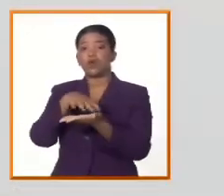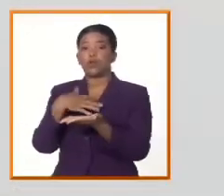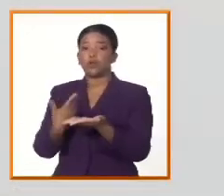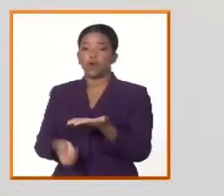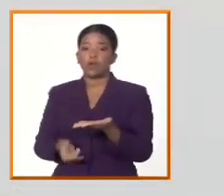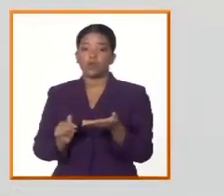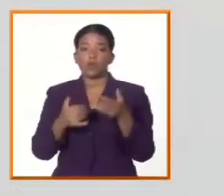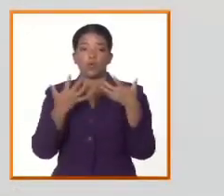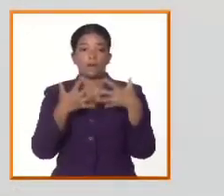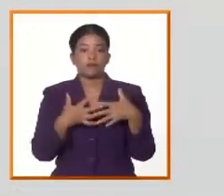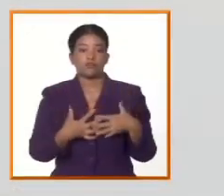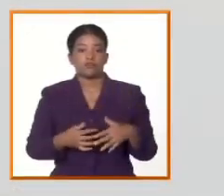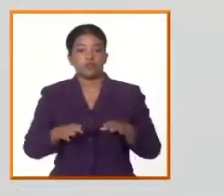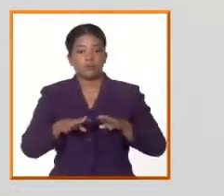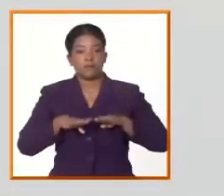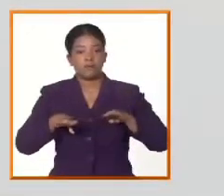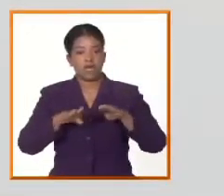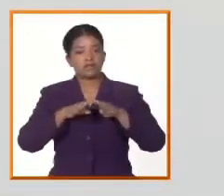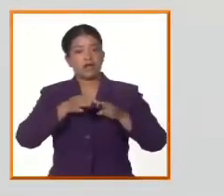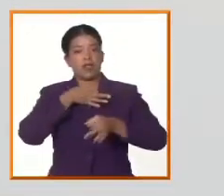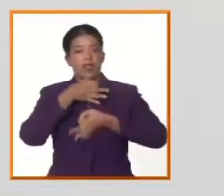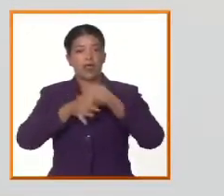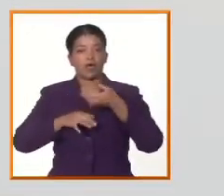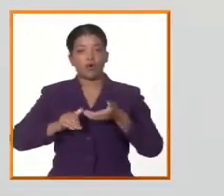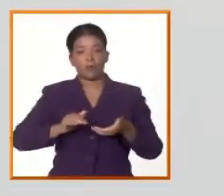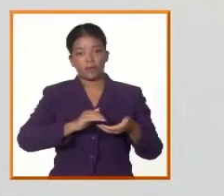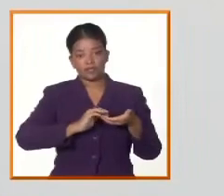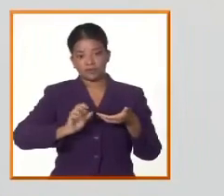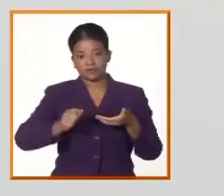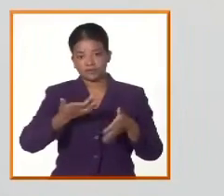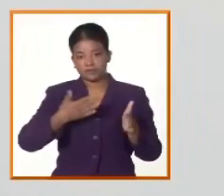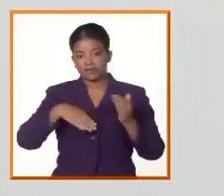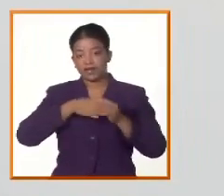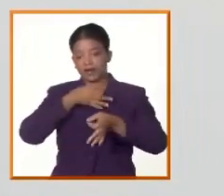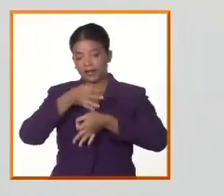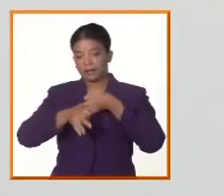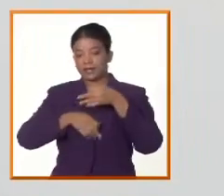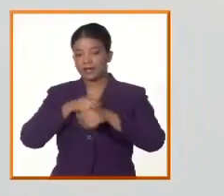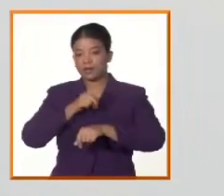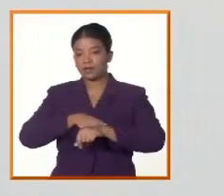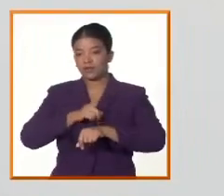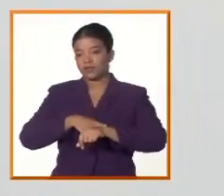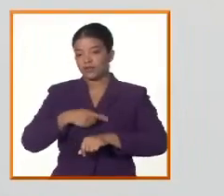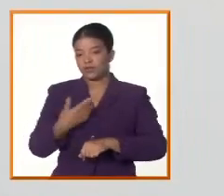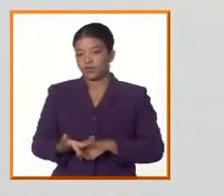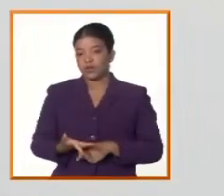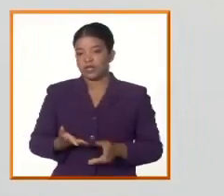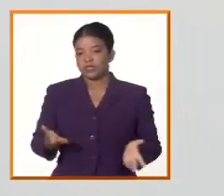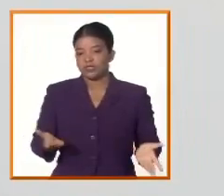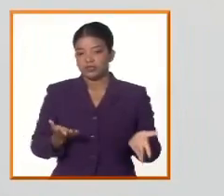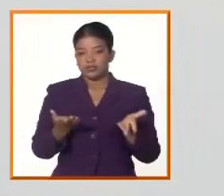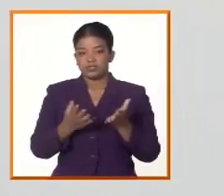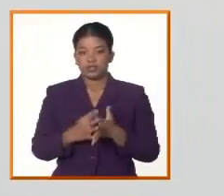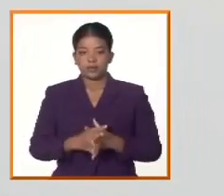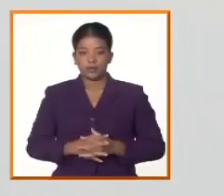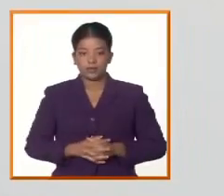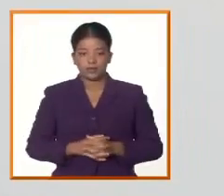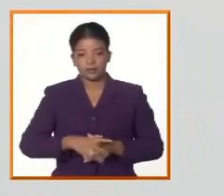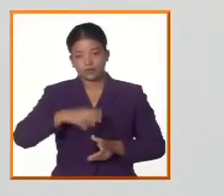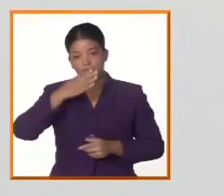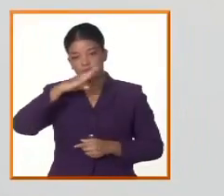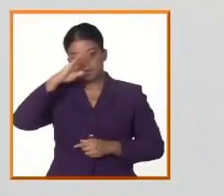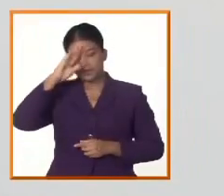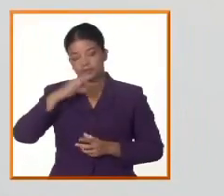creo que en el transcurso de la compañera viceministral y puede explicar en qué momento está desarrollándose la actividad pesquera en el país que tampoco